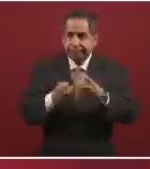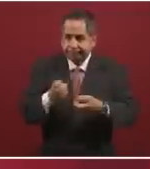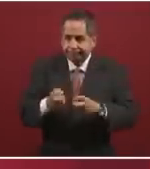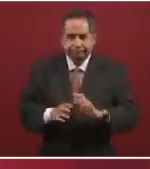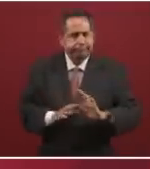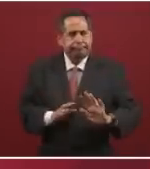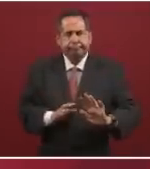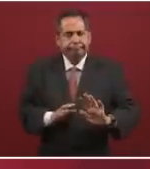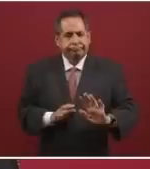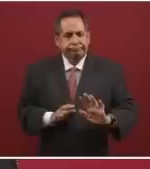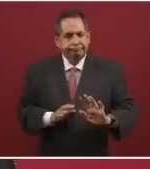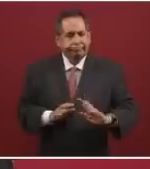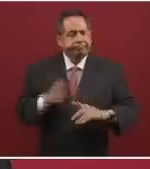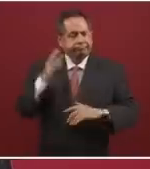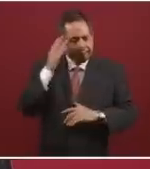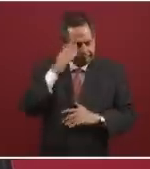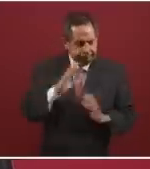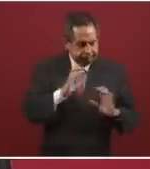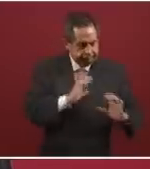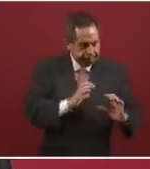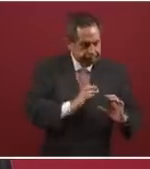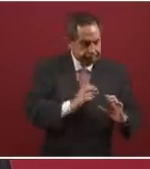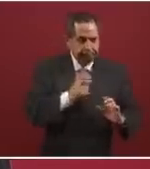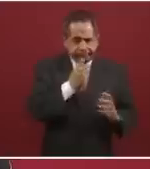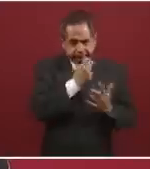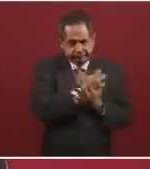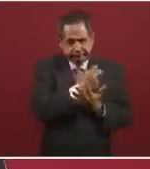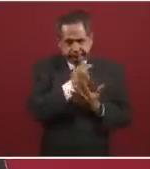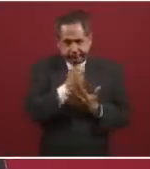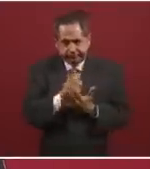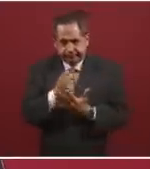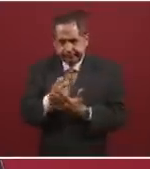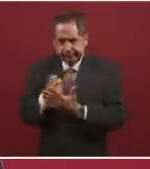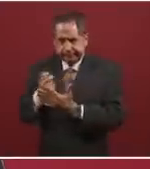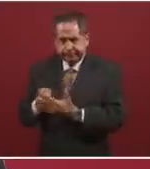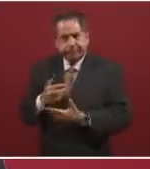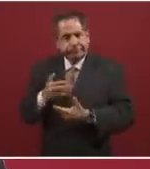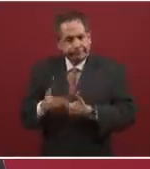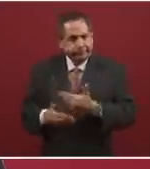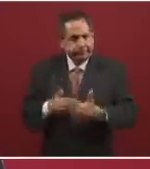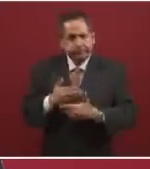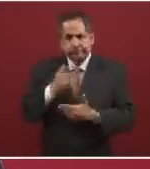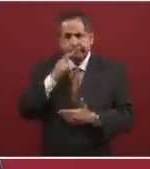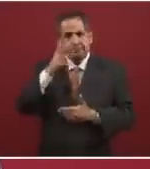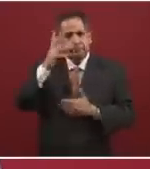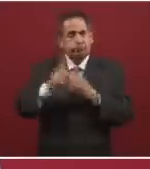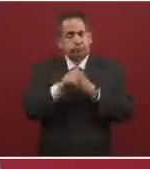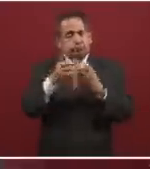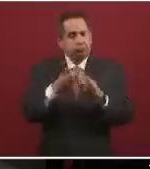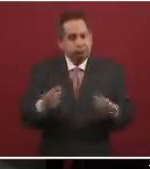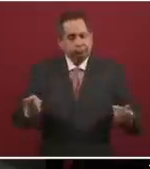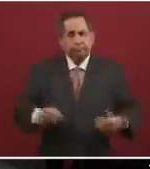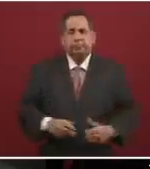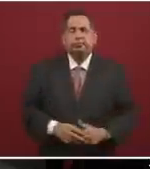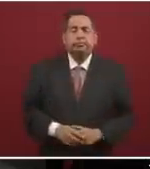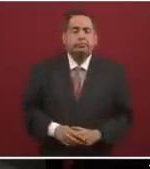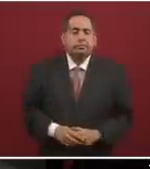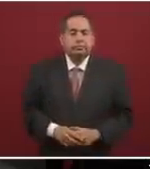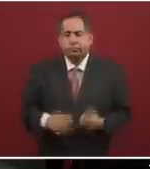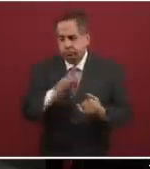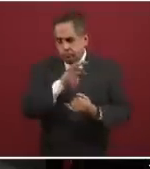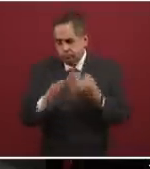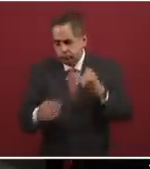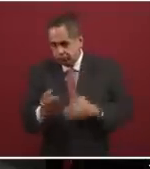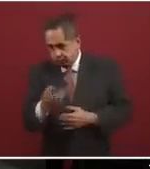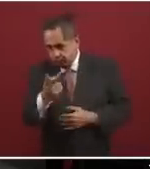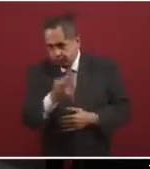Sabemos bien lo que tenemos que hacer para enfrentar los grandes y graves problemas nacionales. Por último,